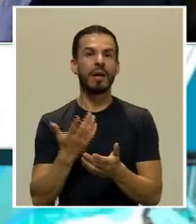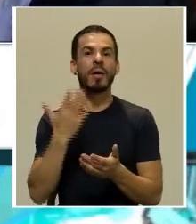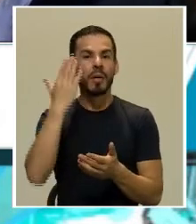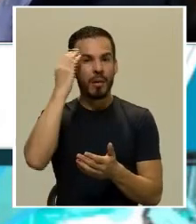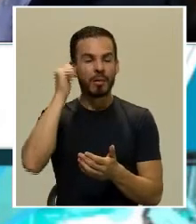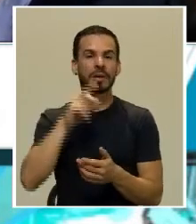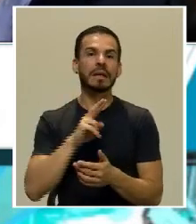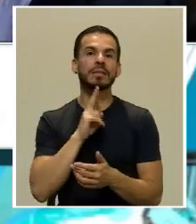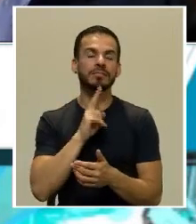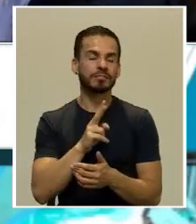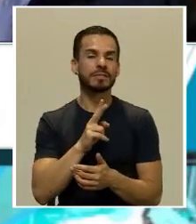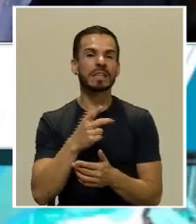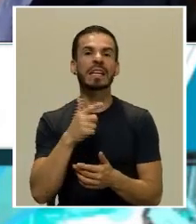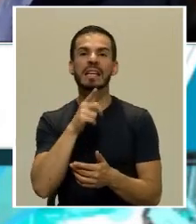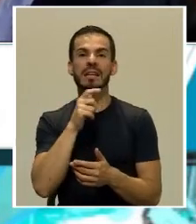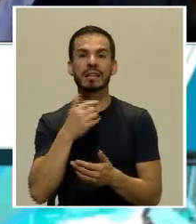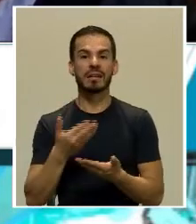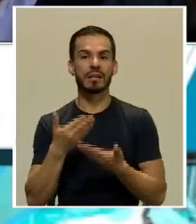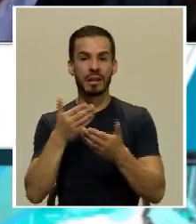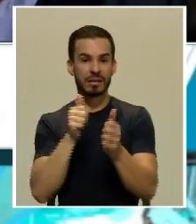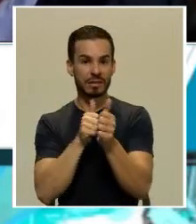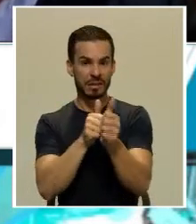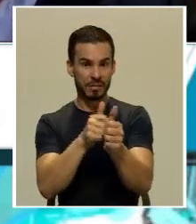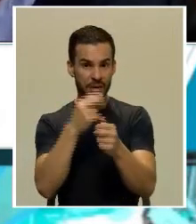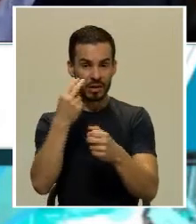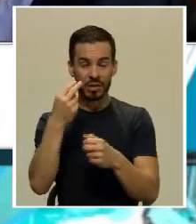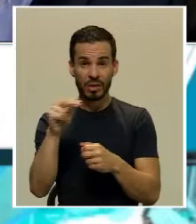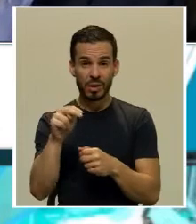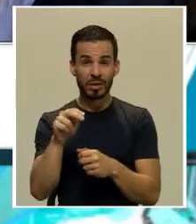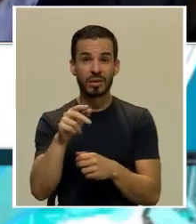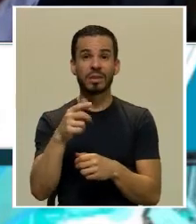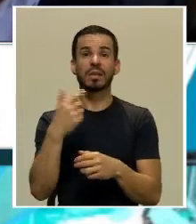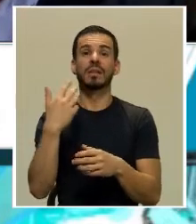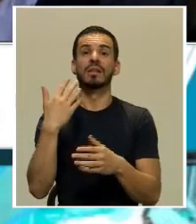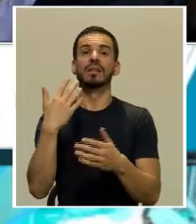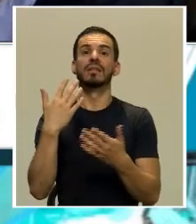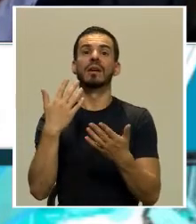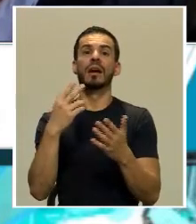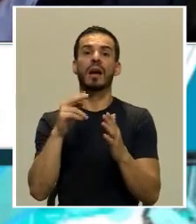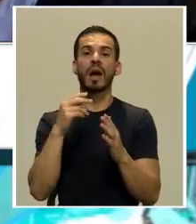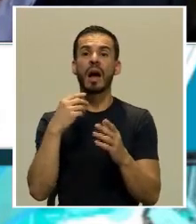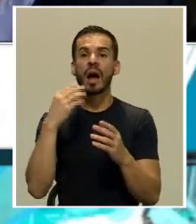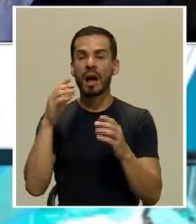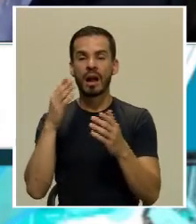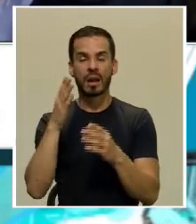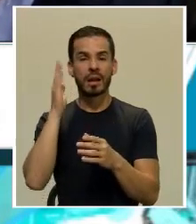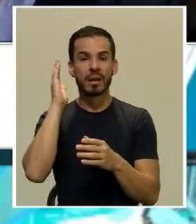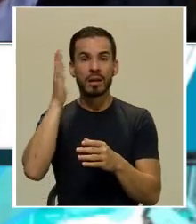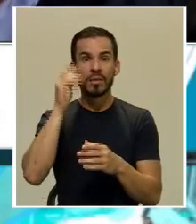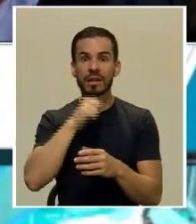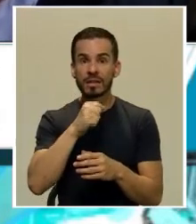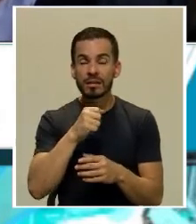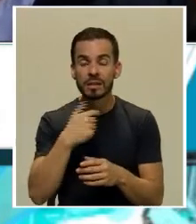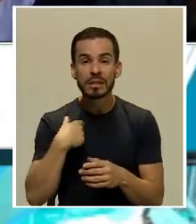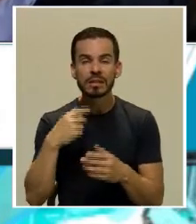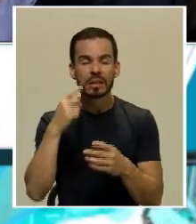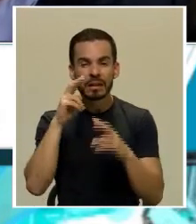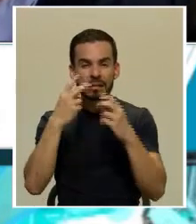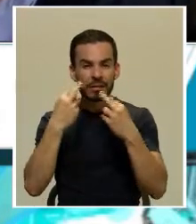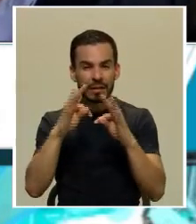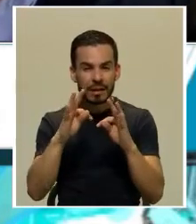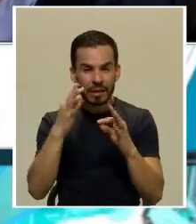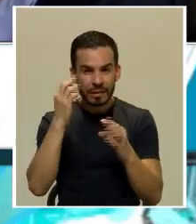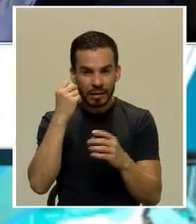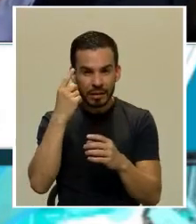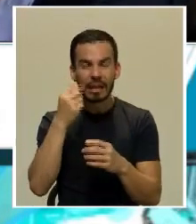nada, porque ciertamente quienes estamos dándole seguimiento a las noticias, a las conferencias de prensa, a los mensajes y tratando de leer entre líneas,